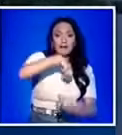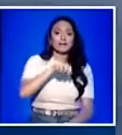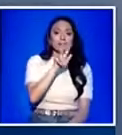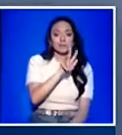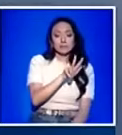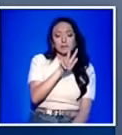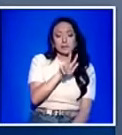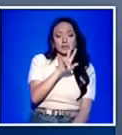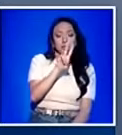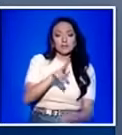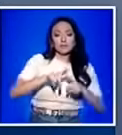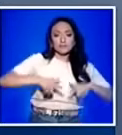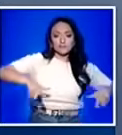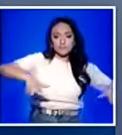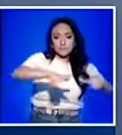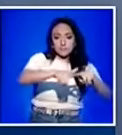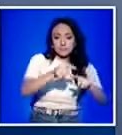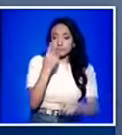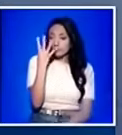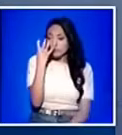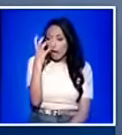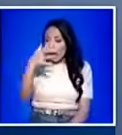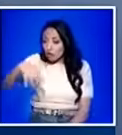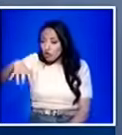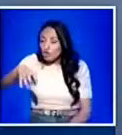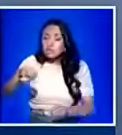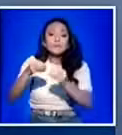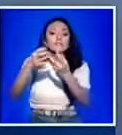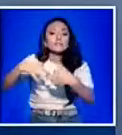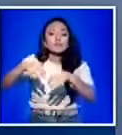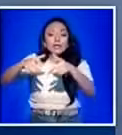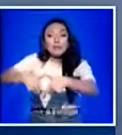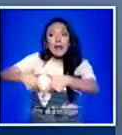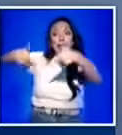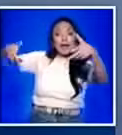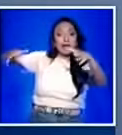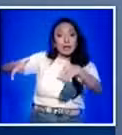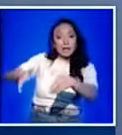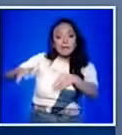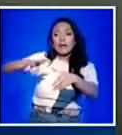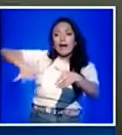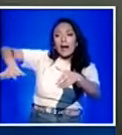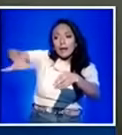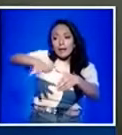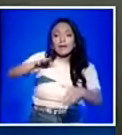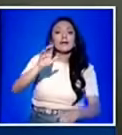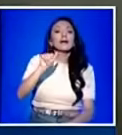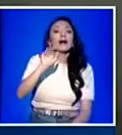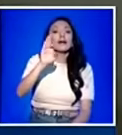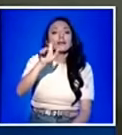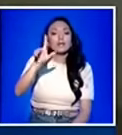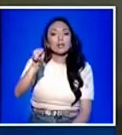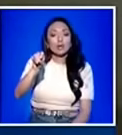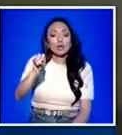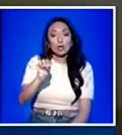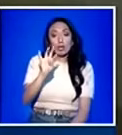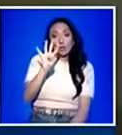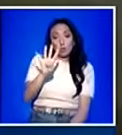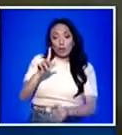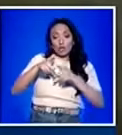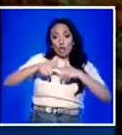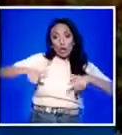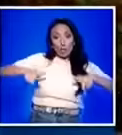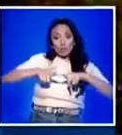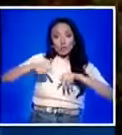lagunas y 14, las más importantes por su tamaño, están en el complejo Atillo. Cuatro lagunas bordean la